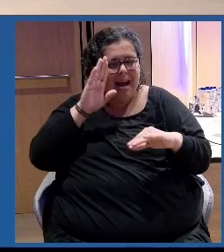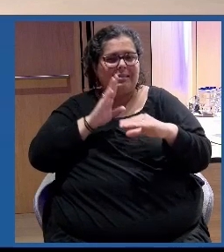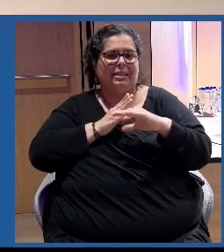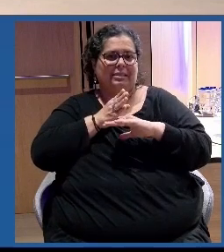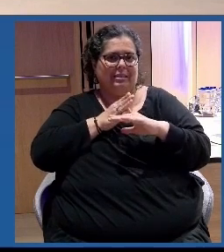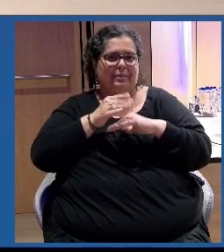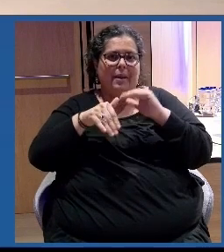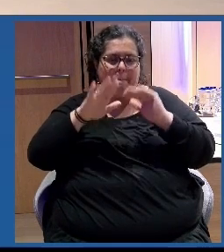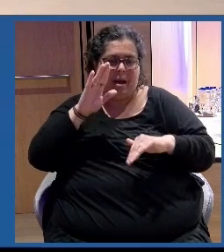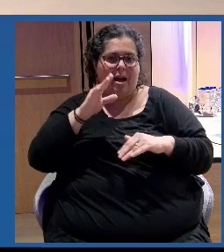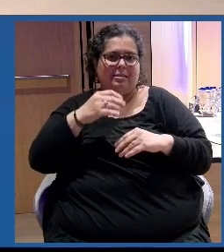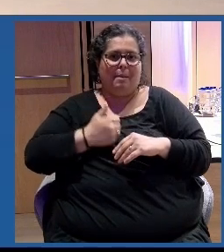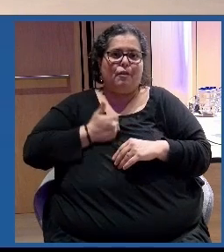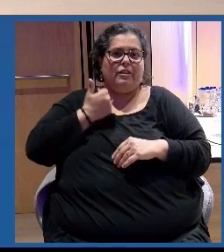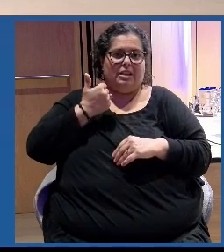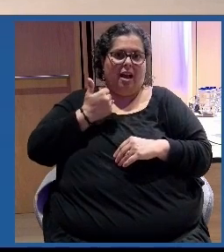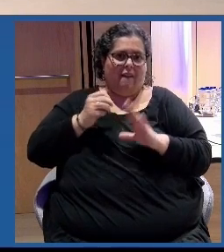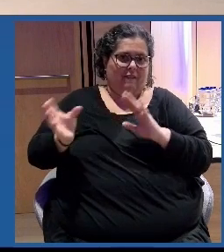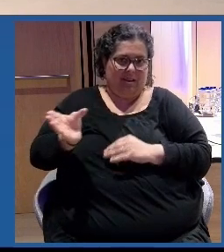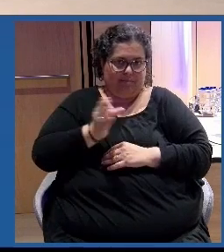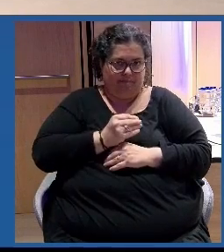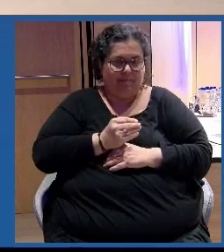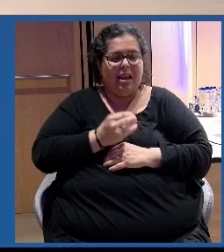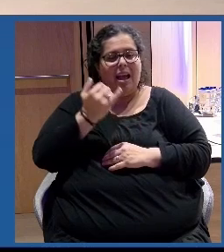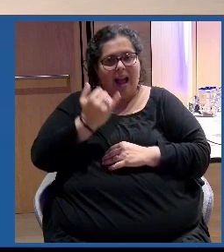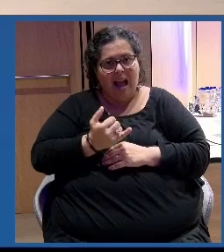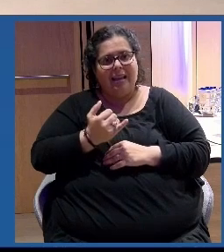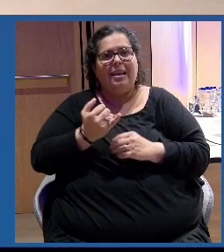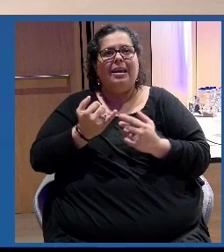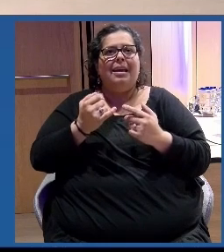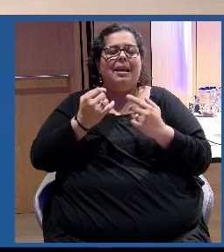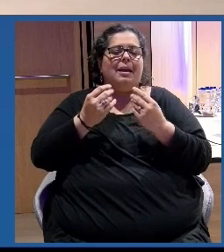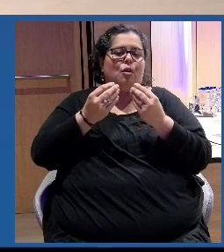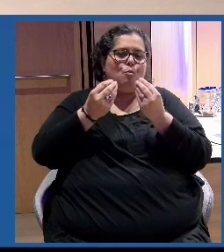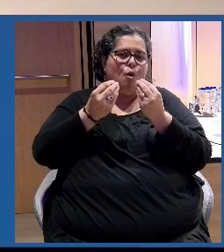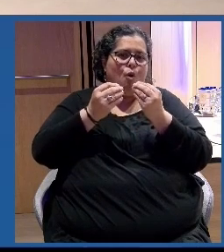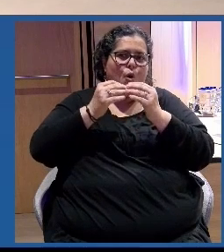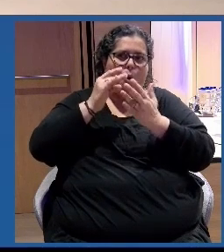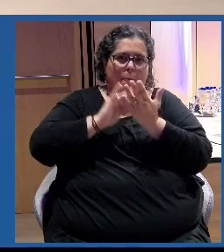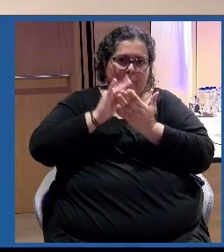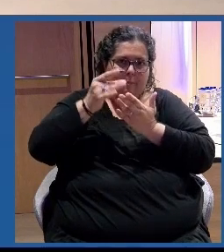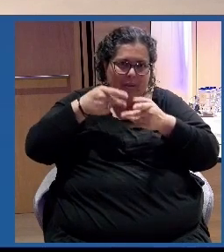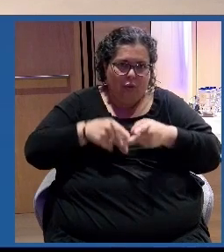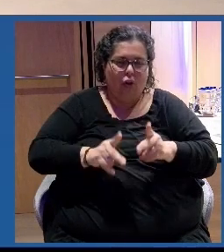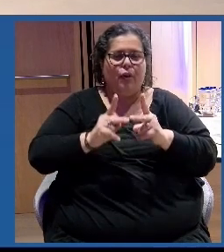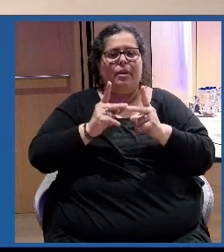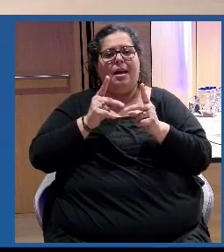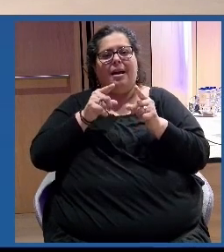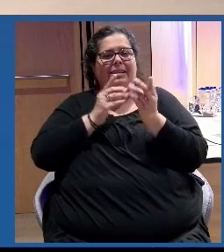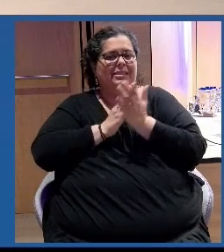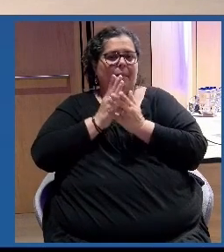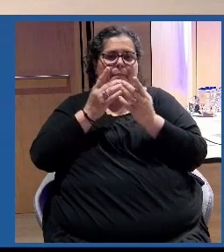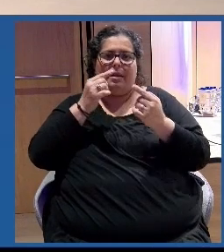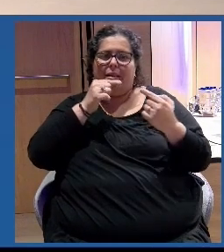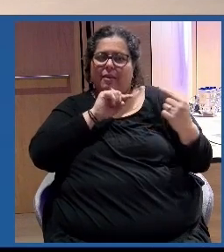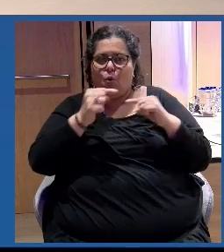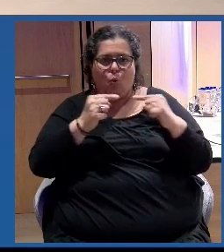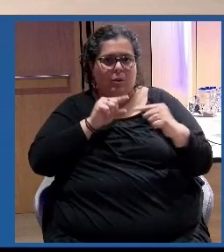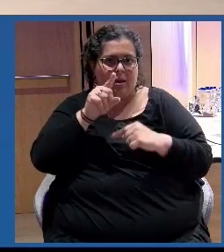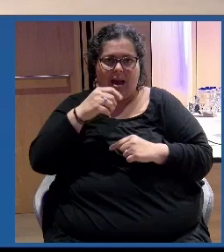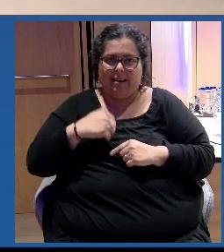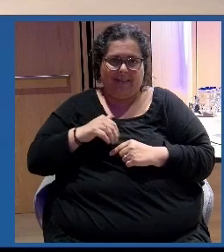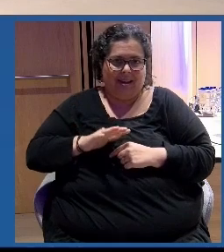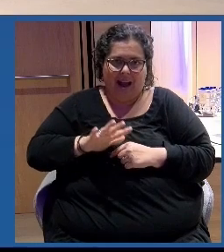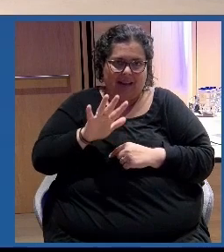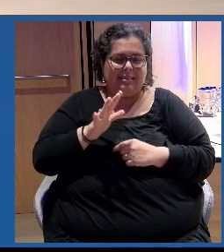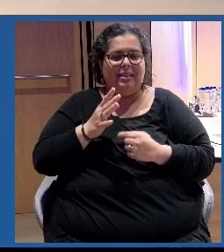útil. No sé, hay un tema metodológico con la inflación que se discute continuamente en Argentina y por el dinamismo